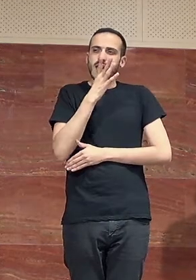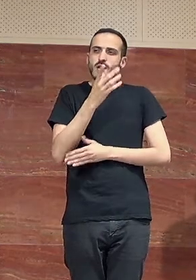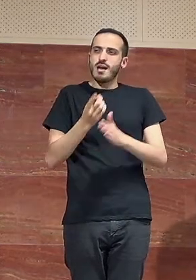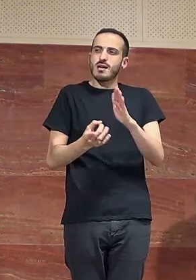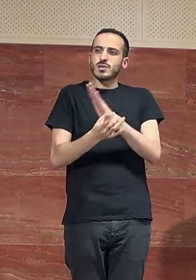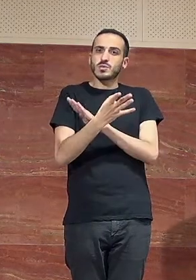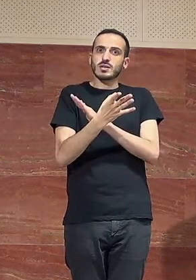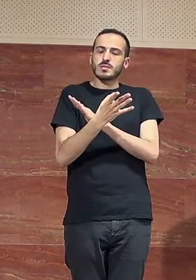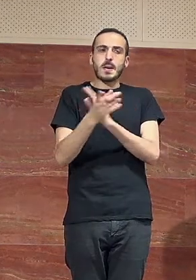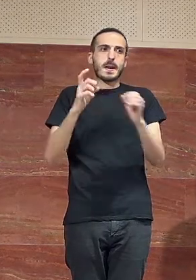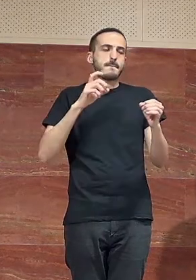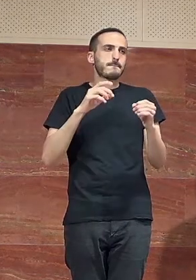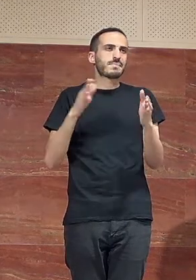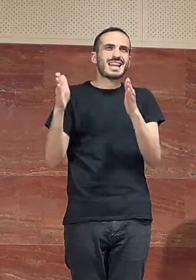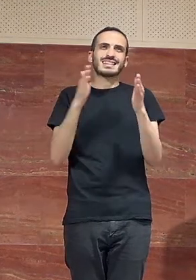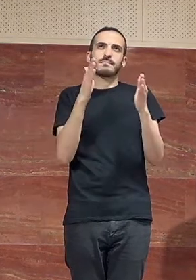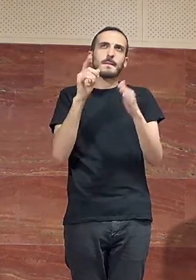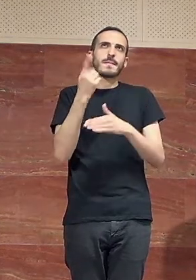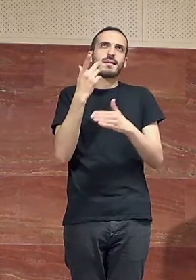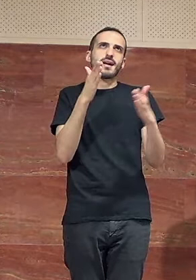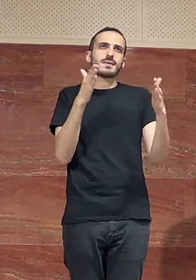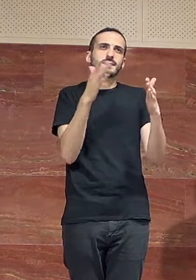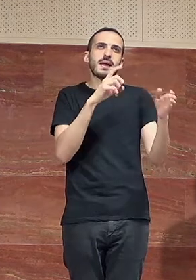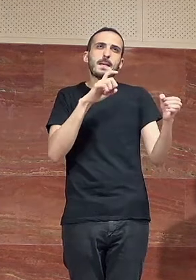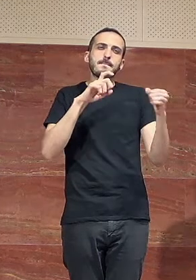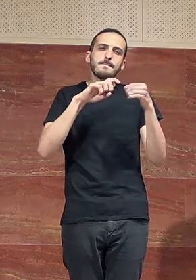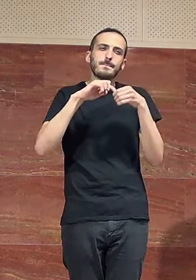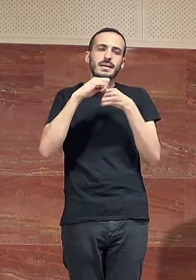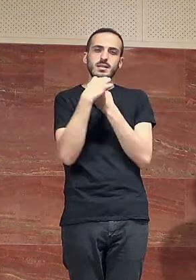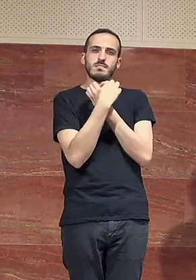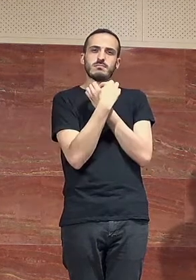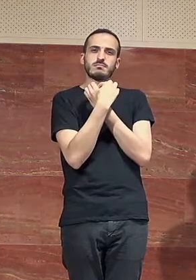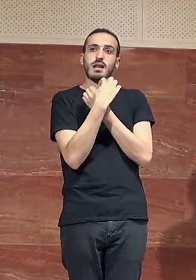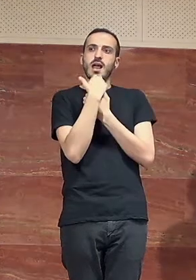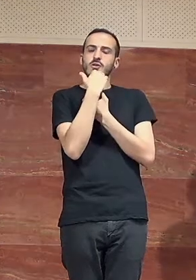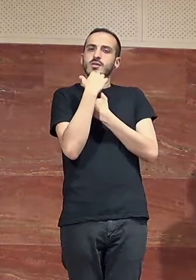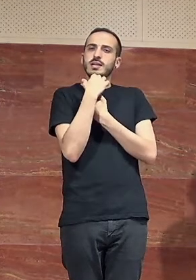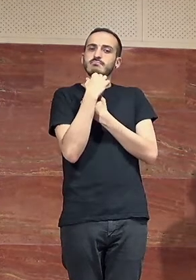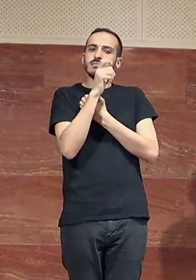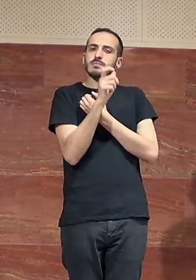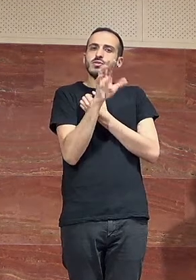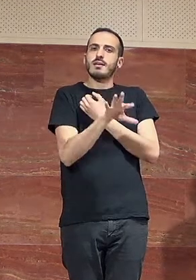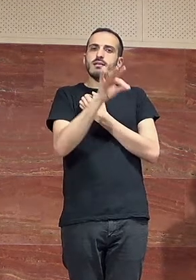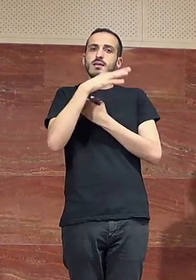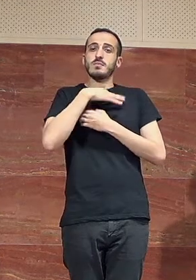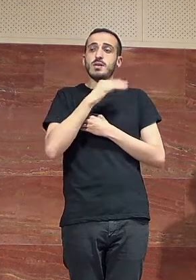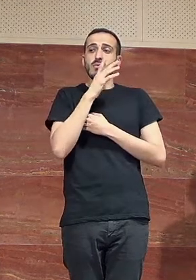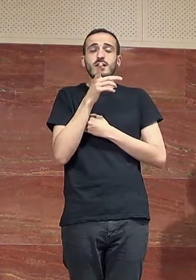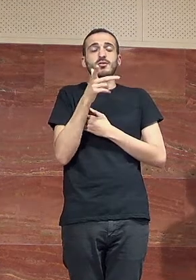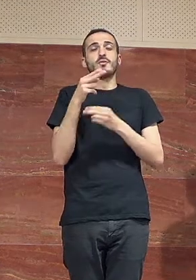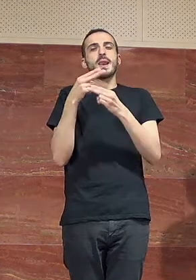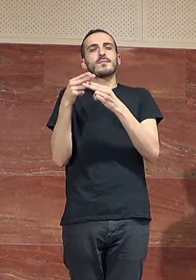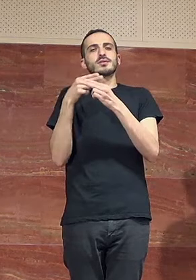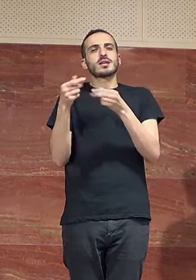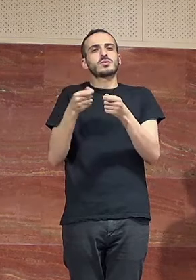fase participativa, no como una opción desde arriba que lo que quiere es controlar qué es lo que está haciendo todo el mundo. Son cosas